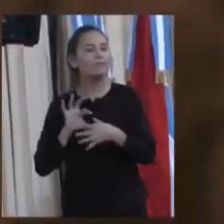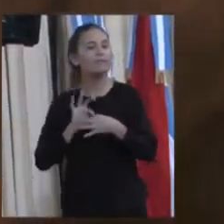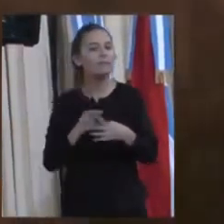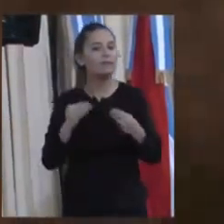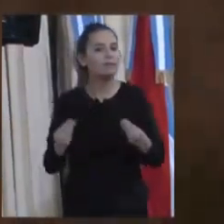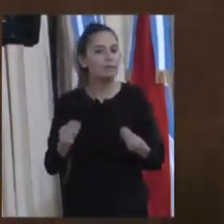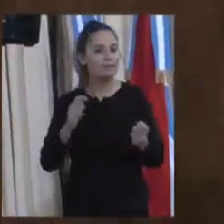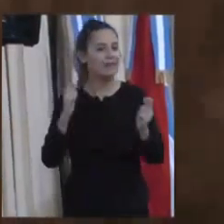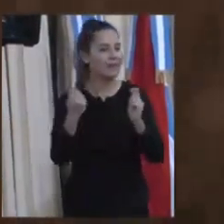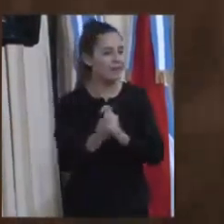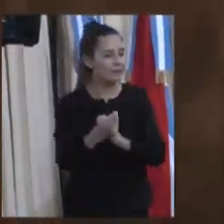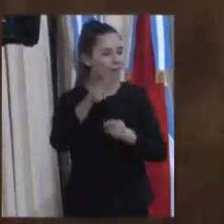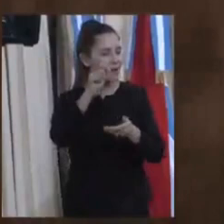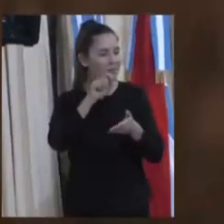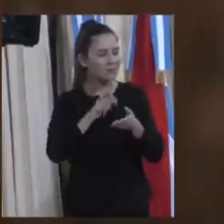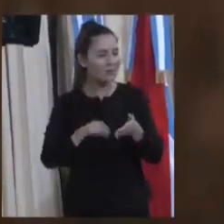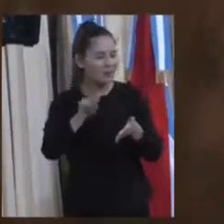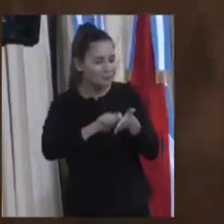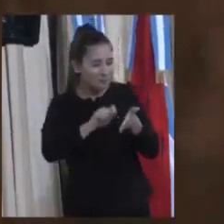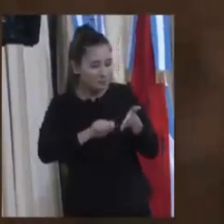de un cambio en las categorías teóricas.